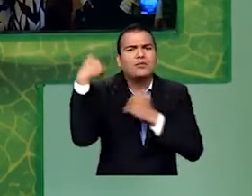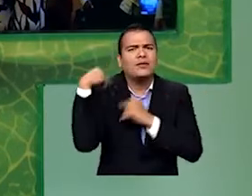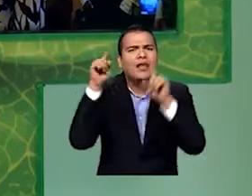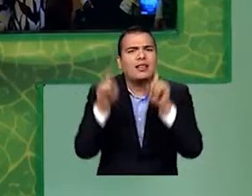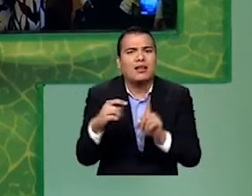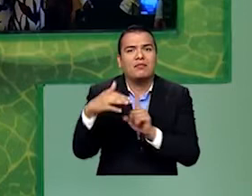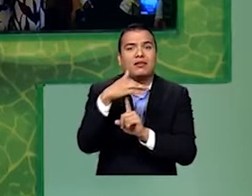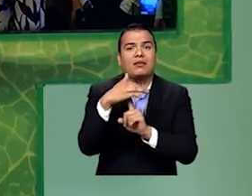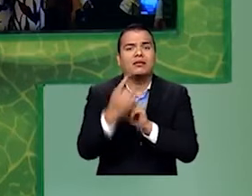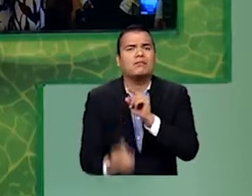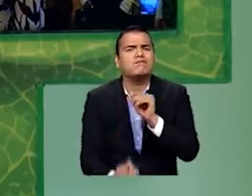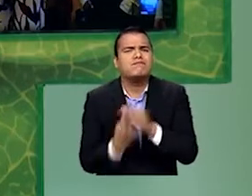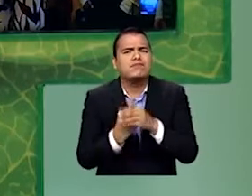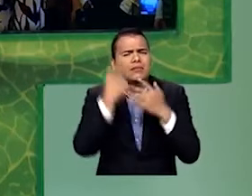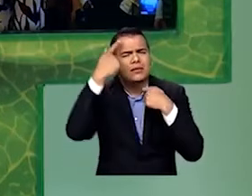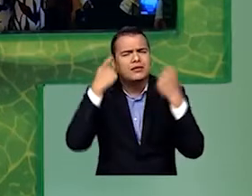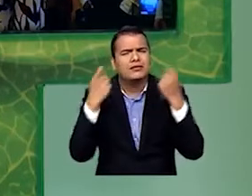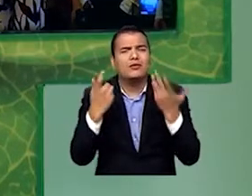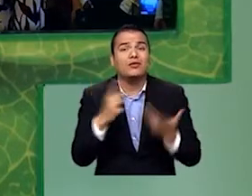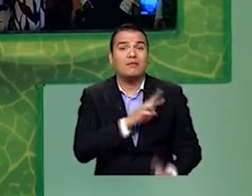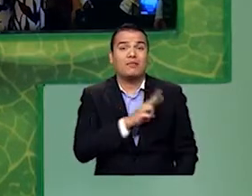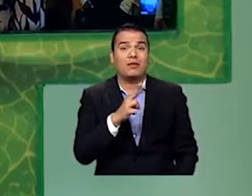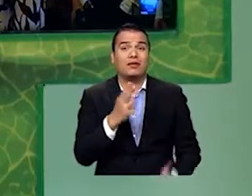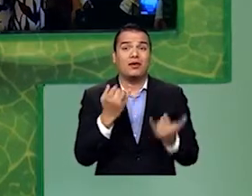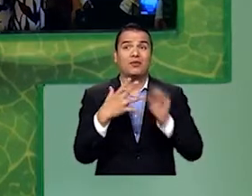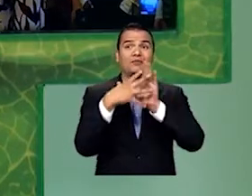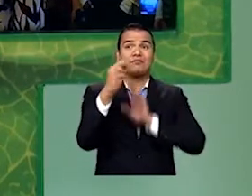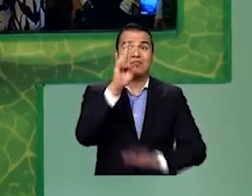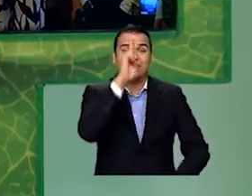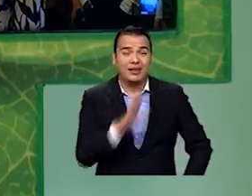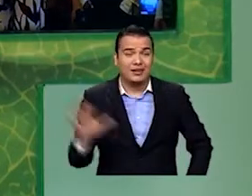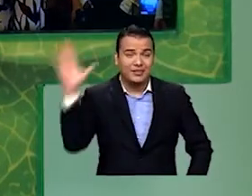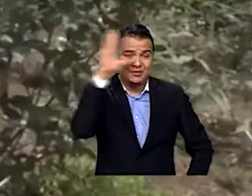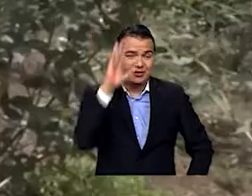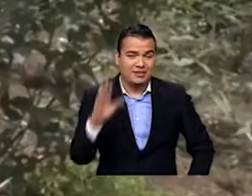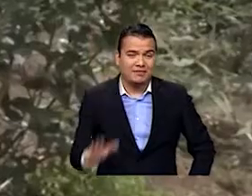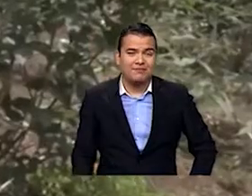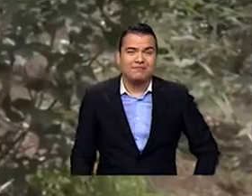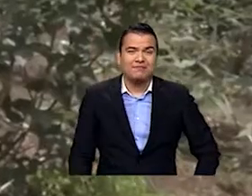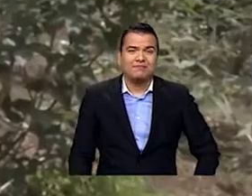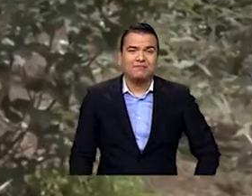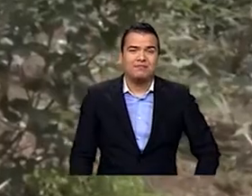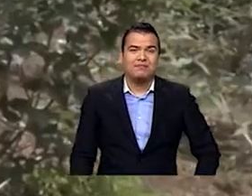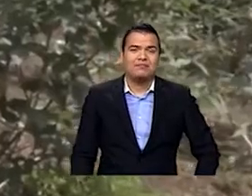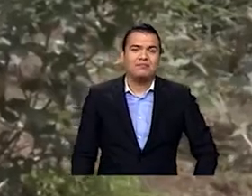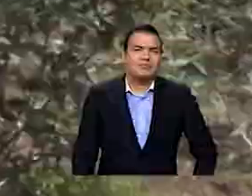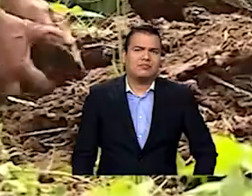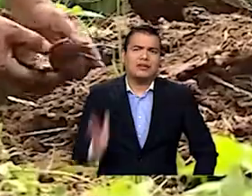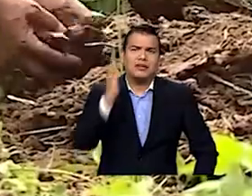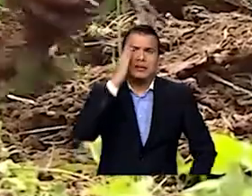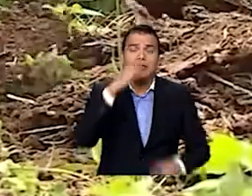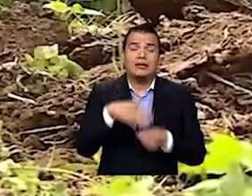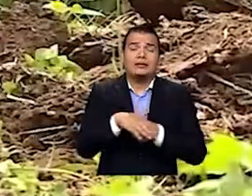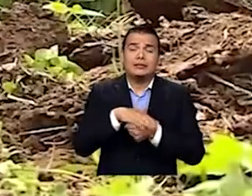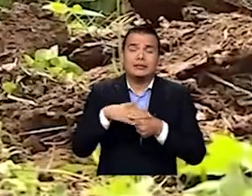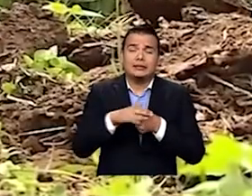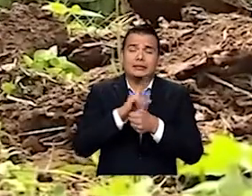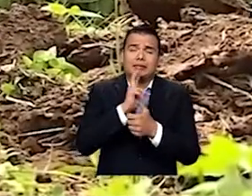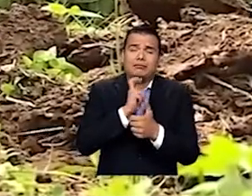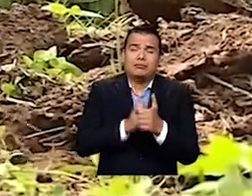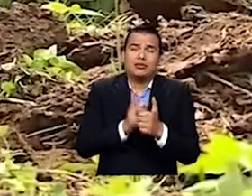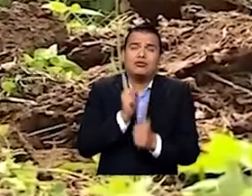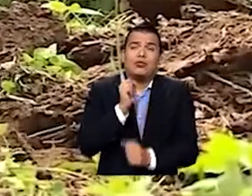que nació en el Valle del Cauca, ahora es un propósito nacional. Paliar la crisis económica de la